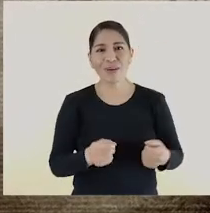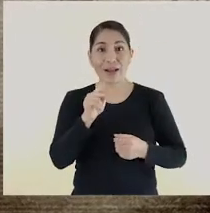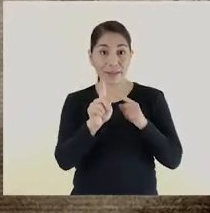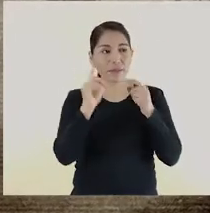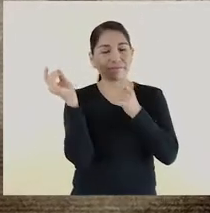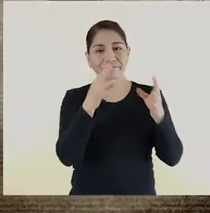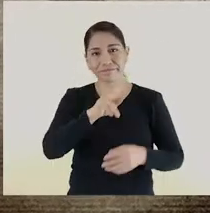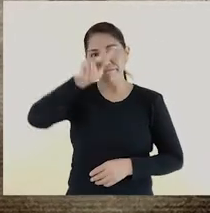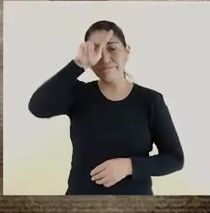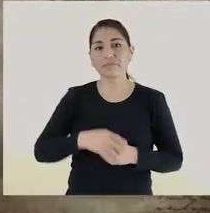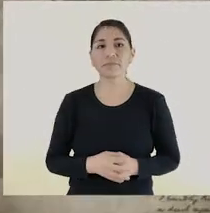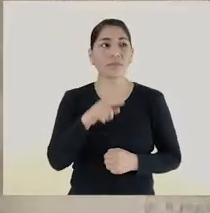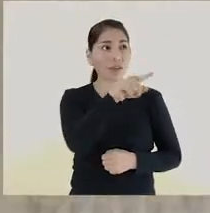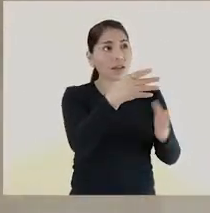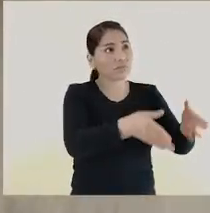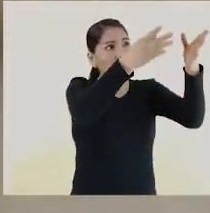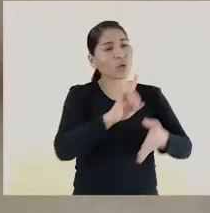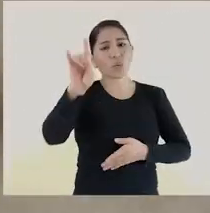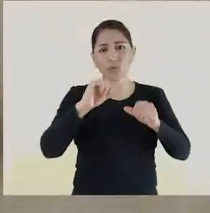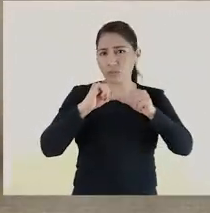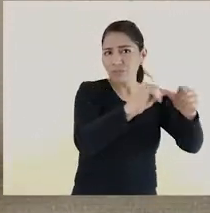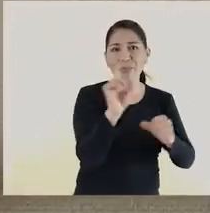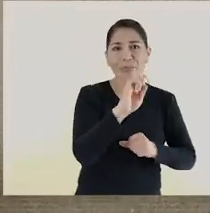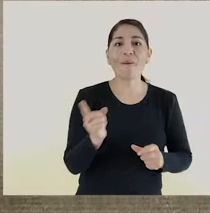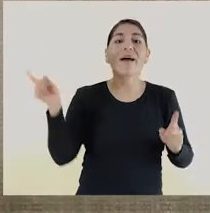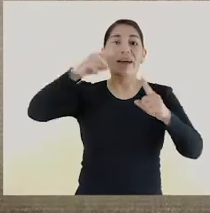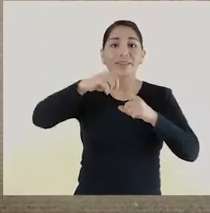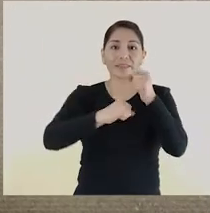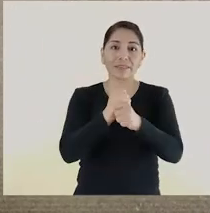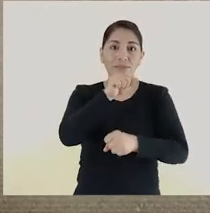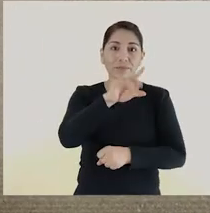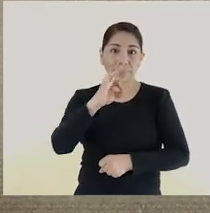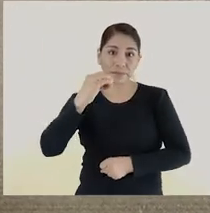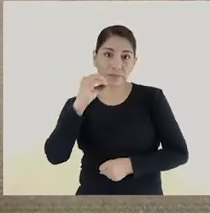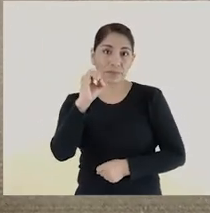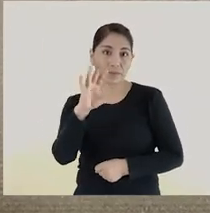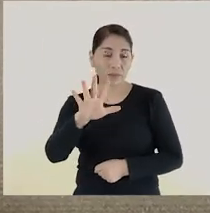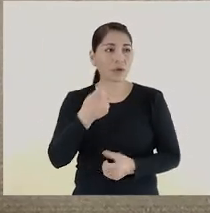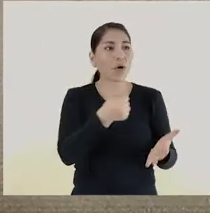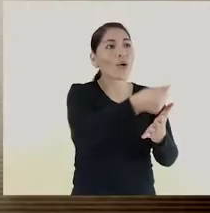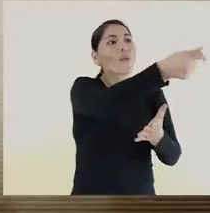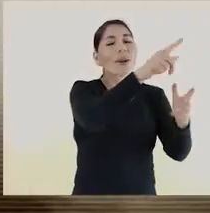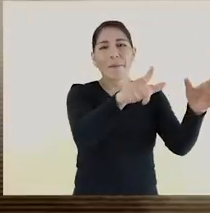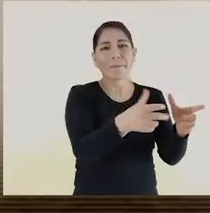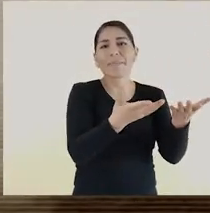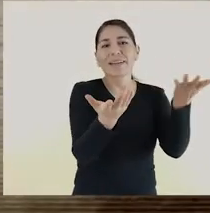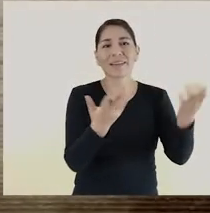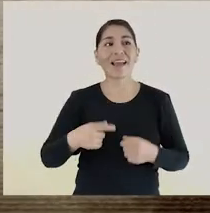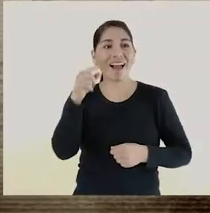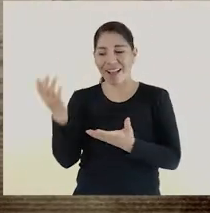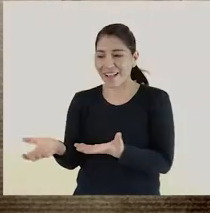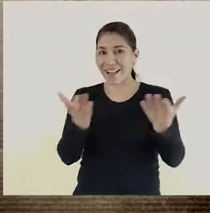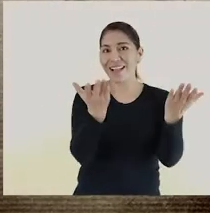se equipó y Dreyfus abandonó el Perú. El edificio quedó sin uso permanentemente hasta que en 1905 se compró el lugar